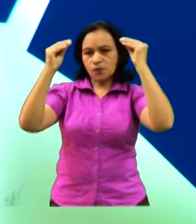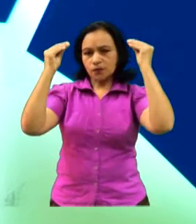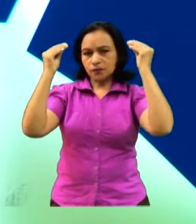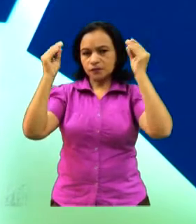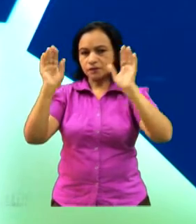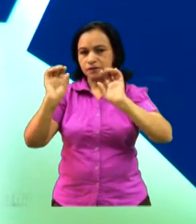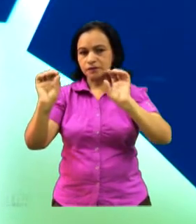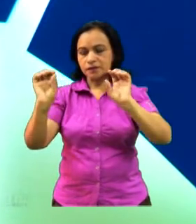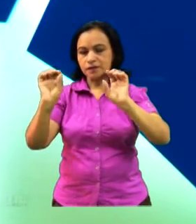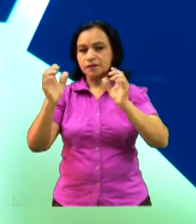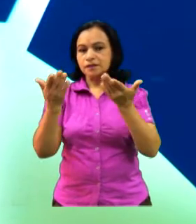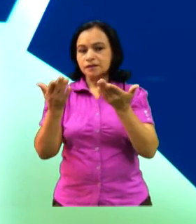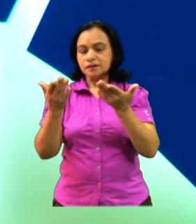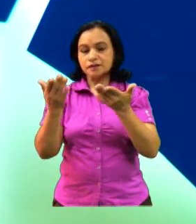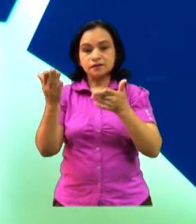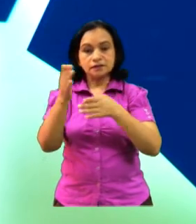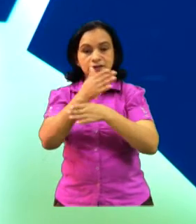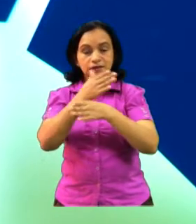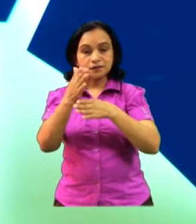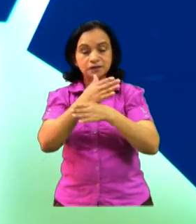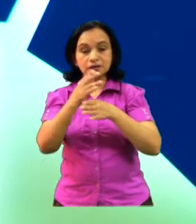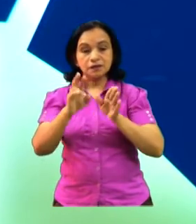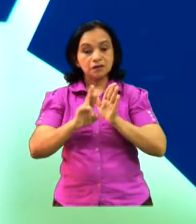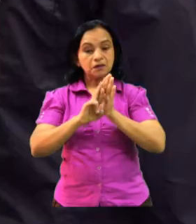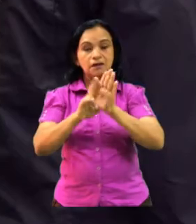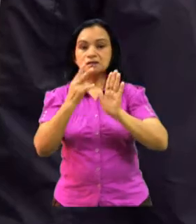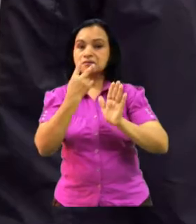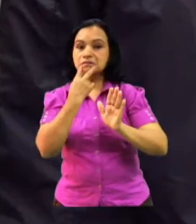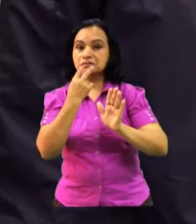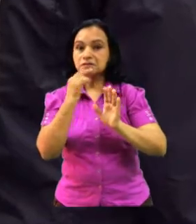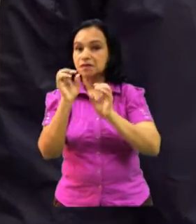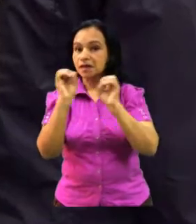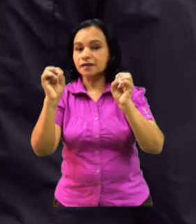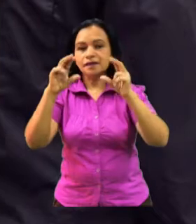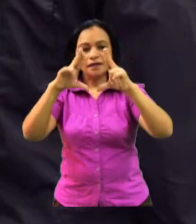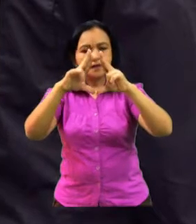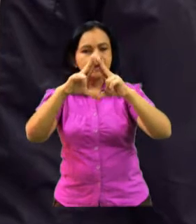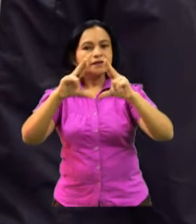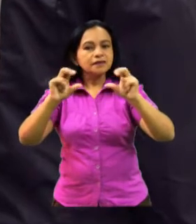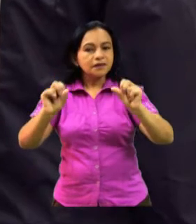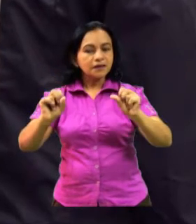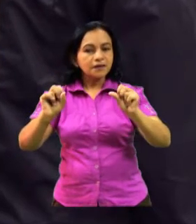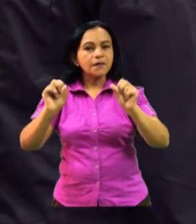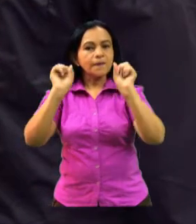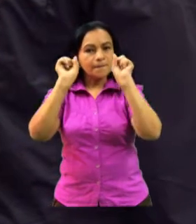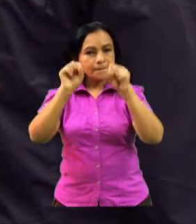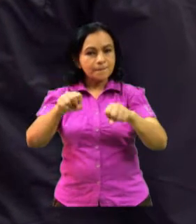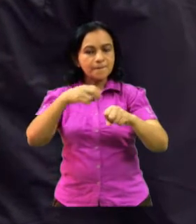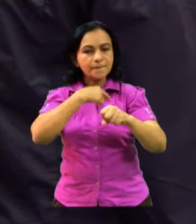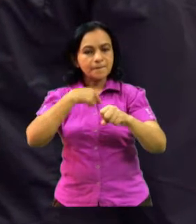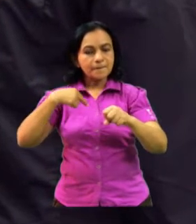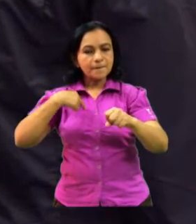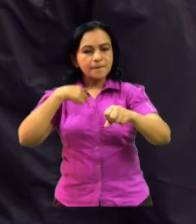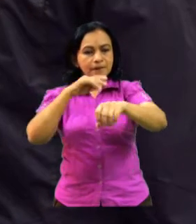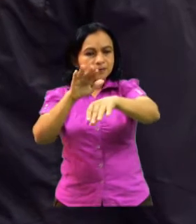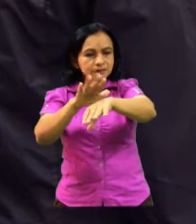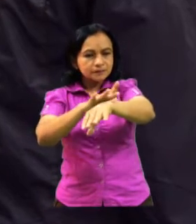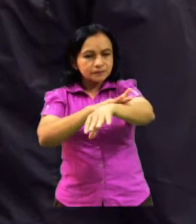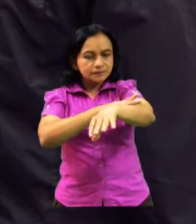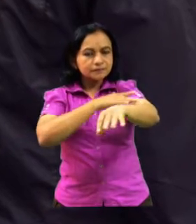sobre todo en el caso de las entidades de la primera respuesta, ¿verdad? Y en el caso de Nicaragua, pues se ha logrado la concienciación